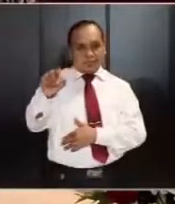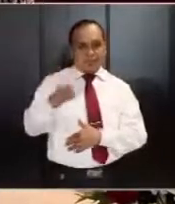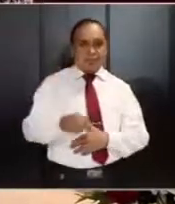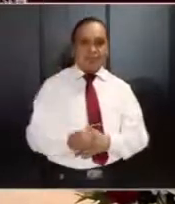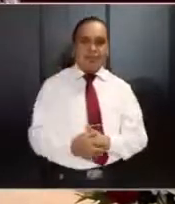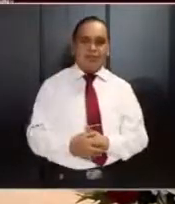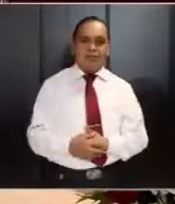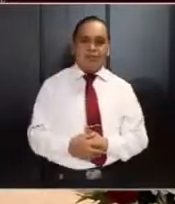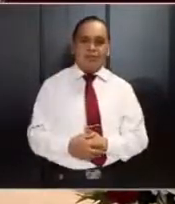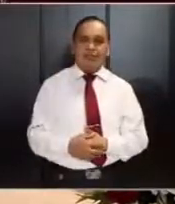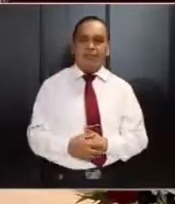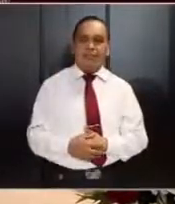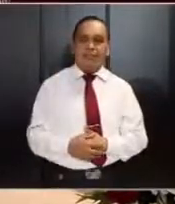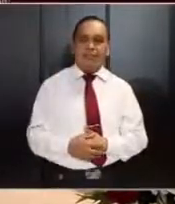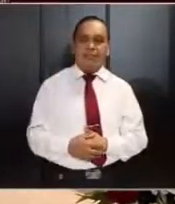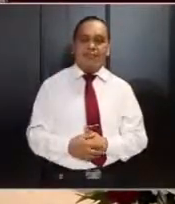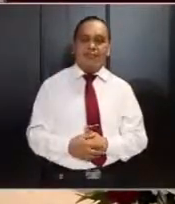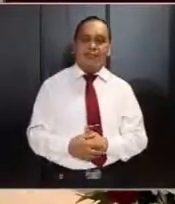¿Ya fueron los cinco?